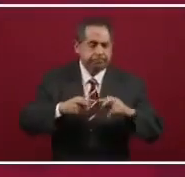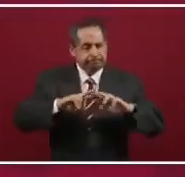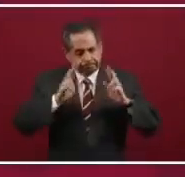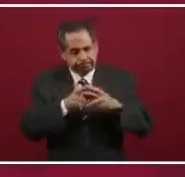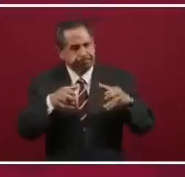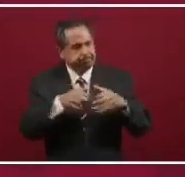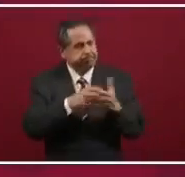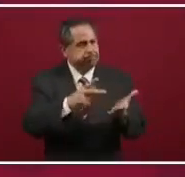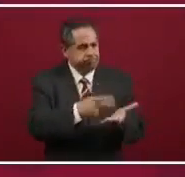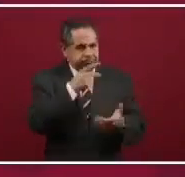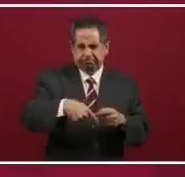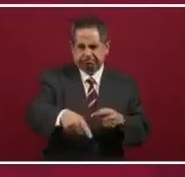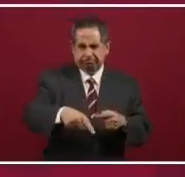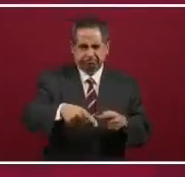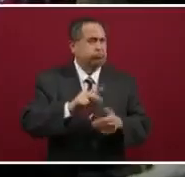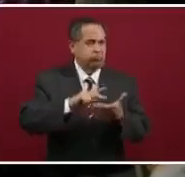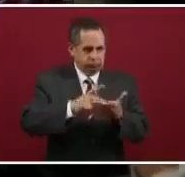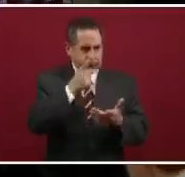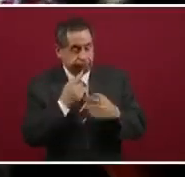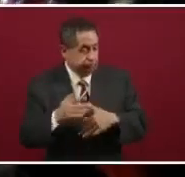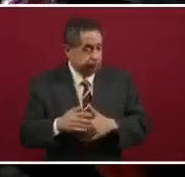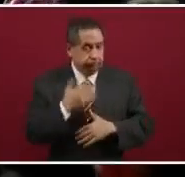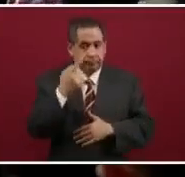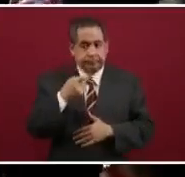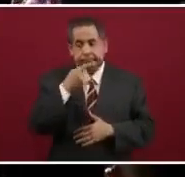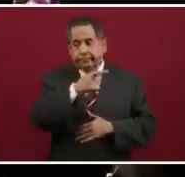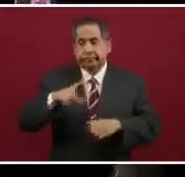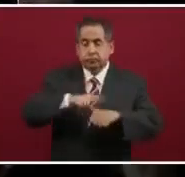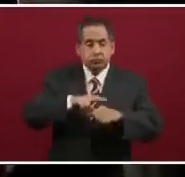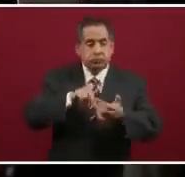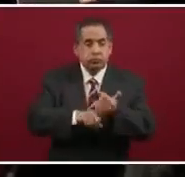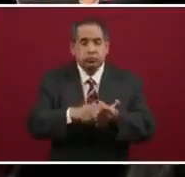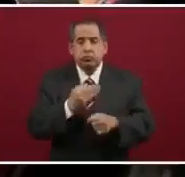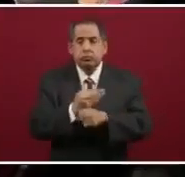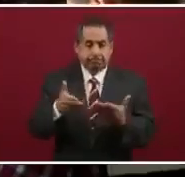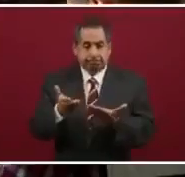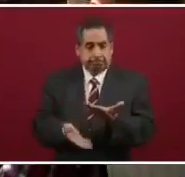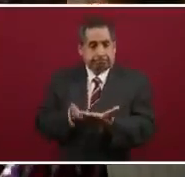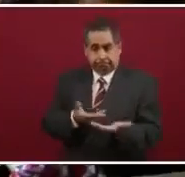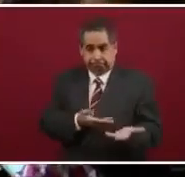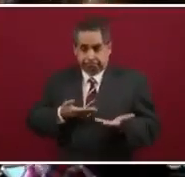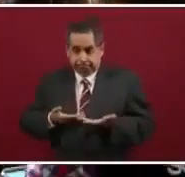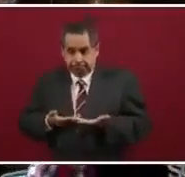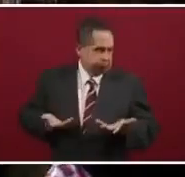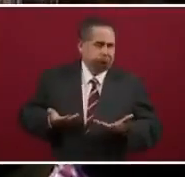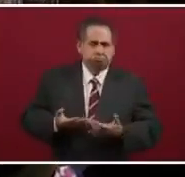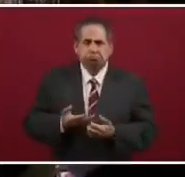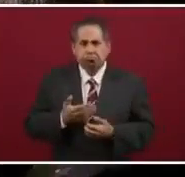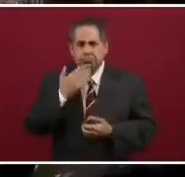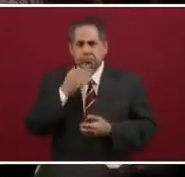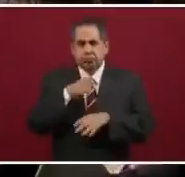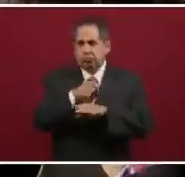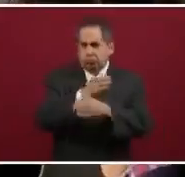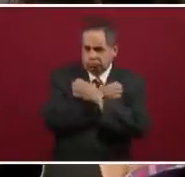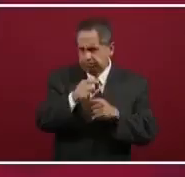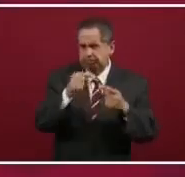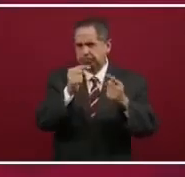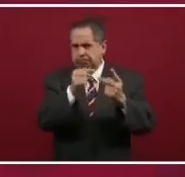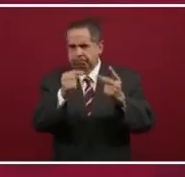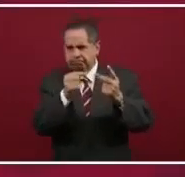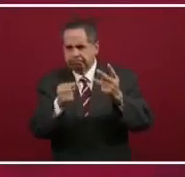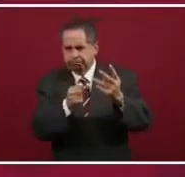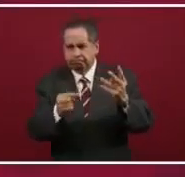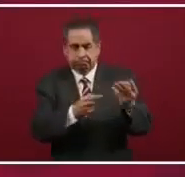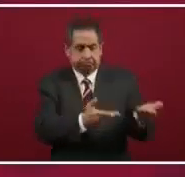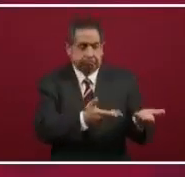reunir en esta semana, porque están los gobernadores haciendo un planteamiento, no solo en lo educativo, sino en general, y